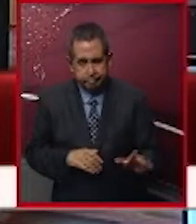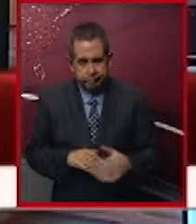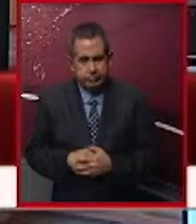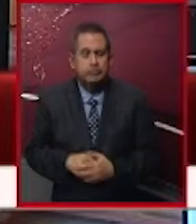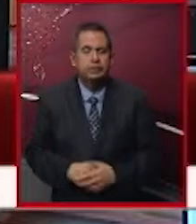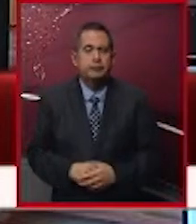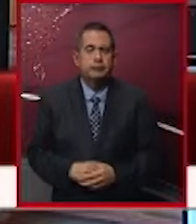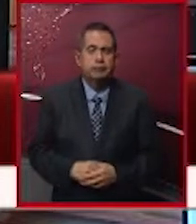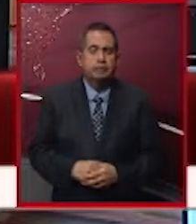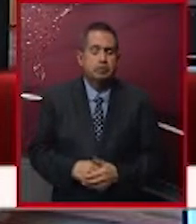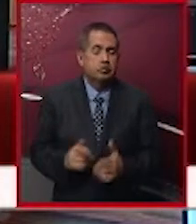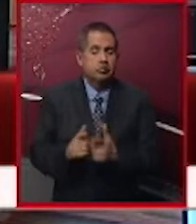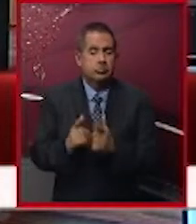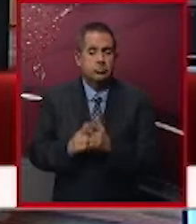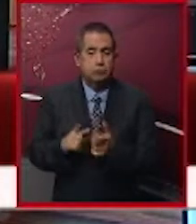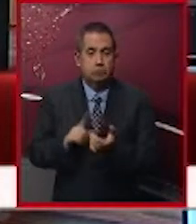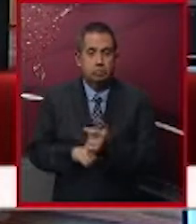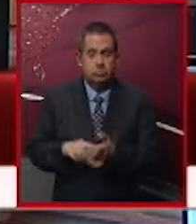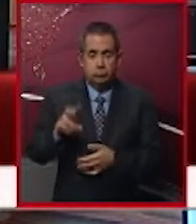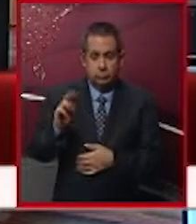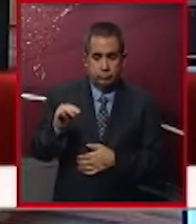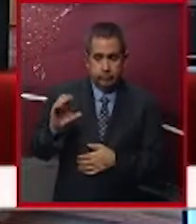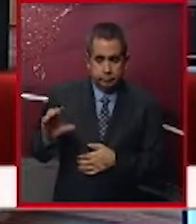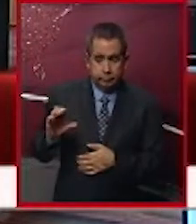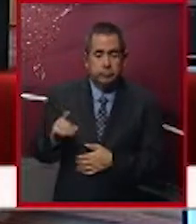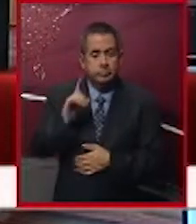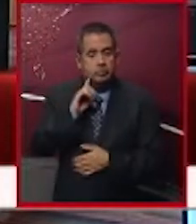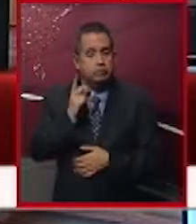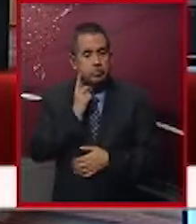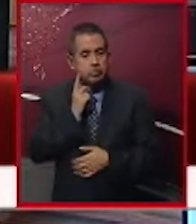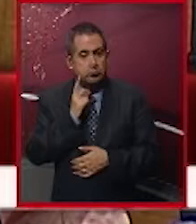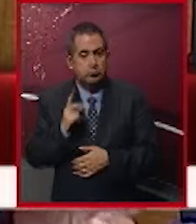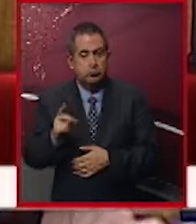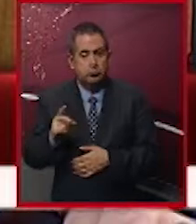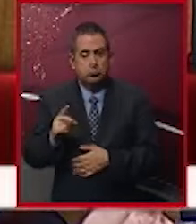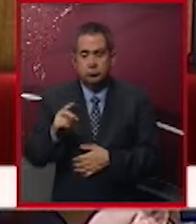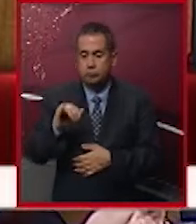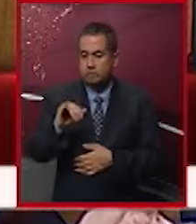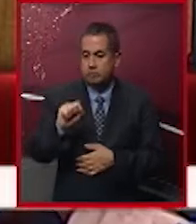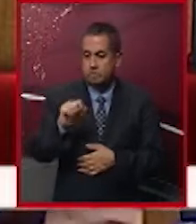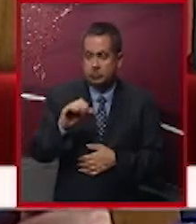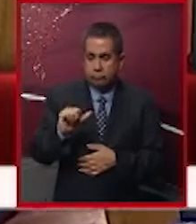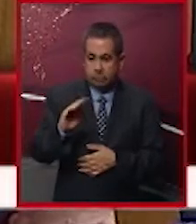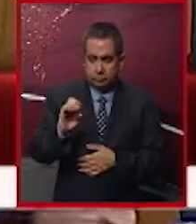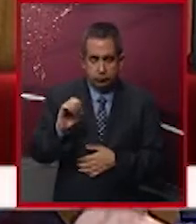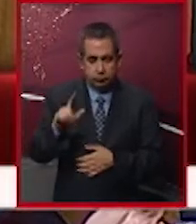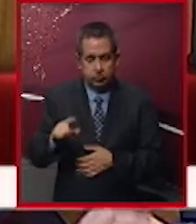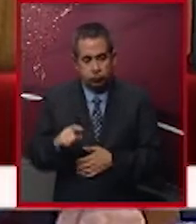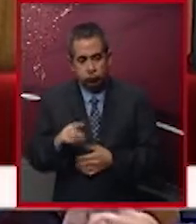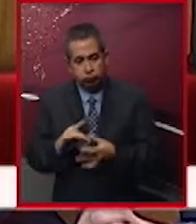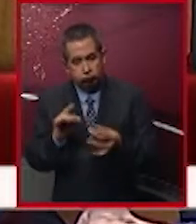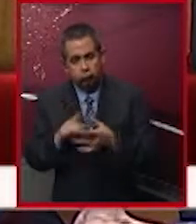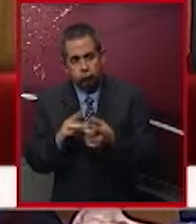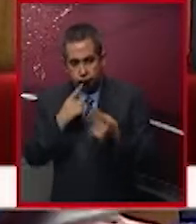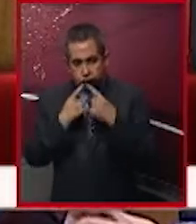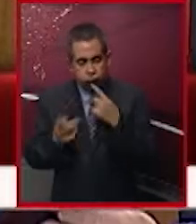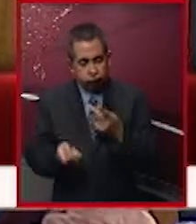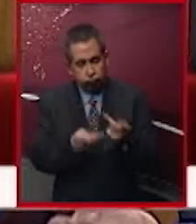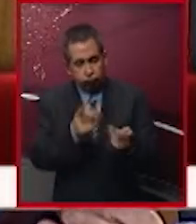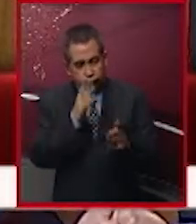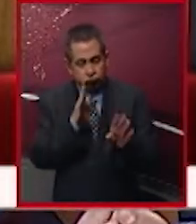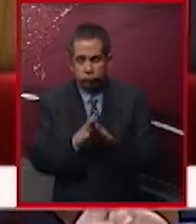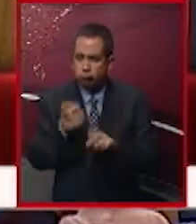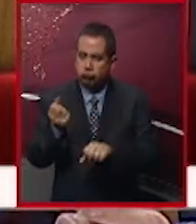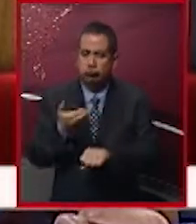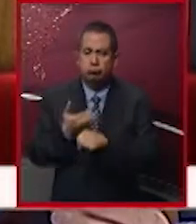Bueno, en nombre del Grupo Parlamentario de Movimiento Ciudadano, la diputada Geraldina Isabel Herrera Vega reconoció la labor del funcionario al frente de la Secretaría